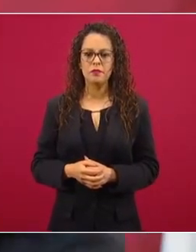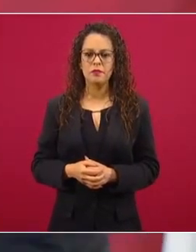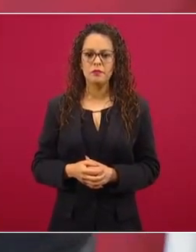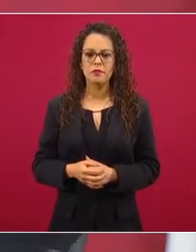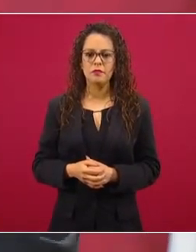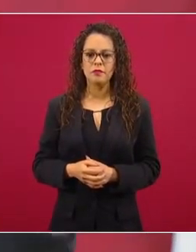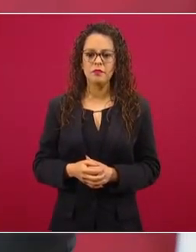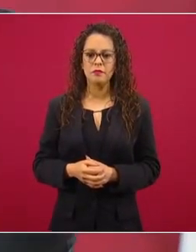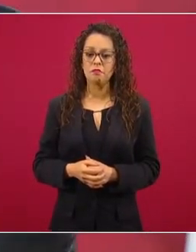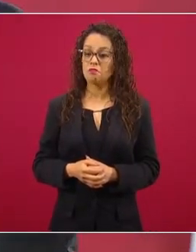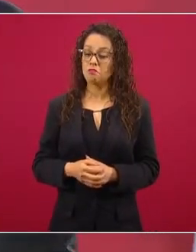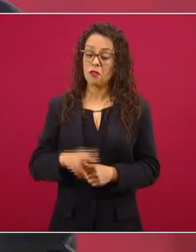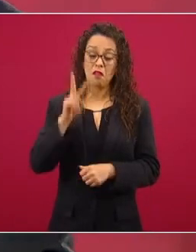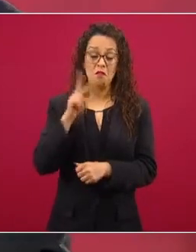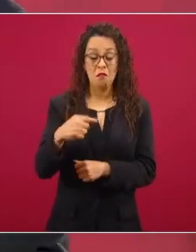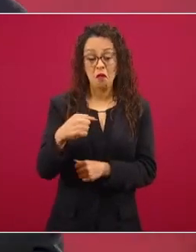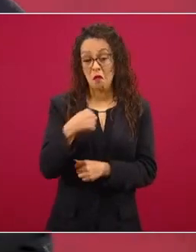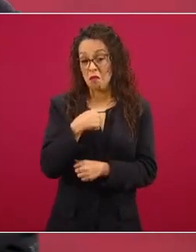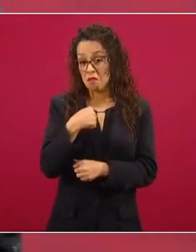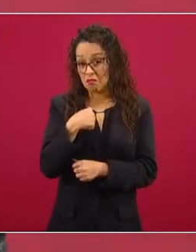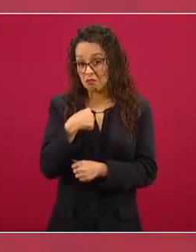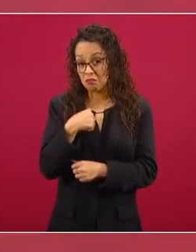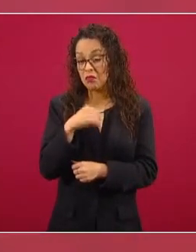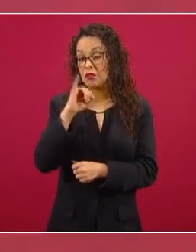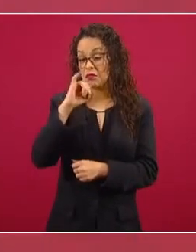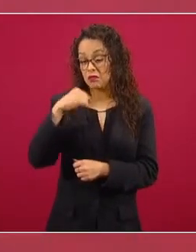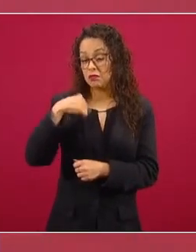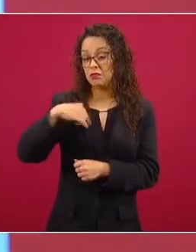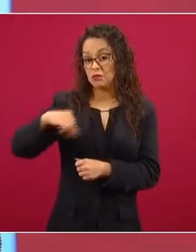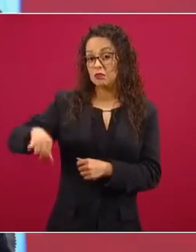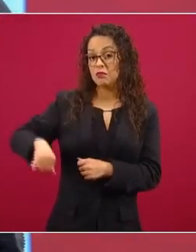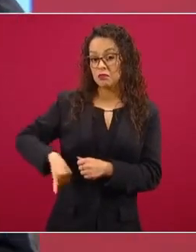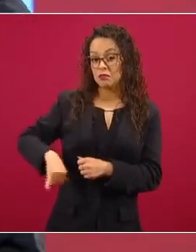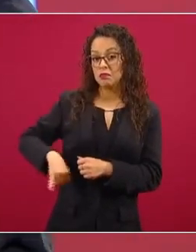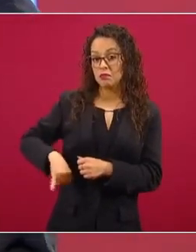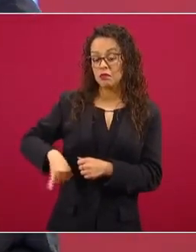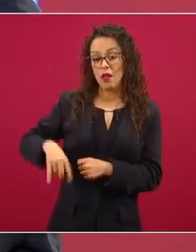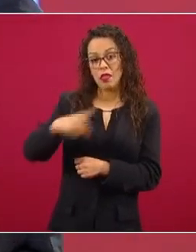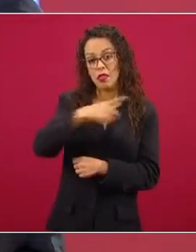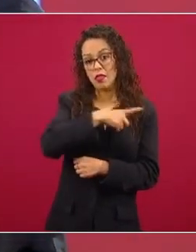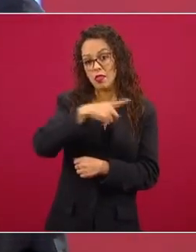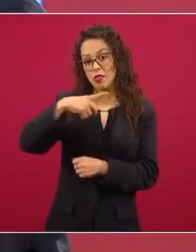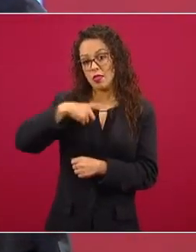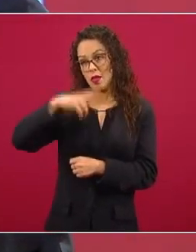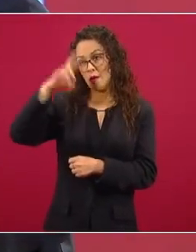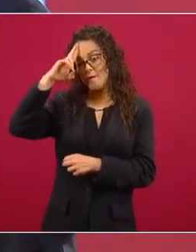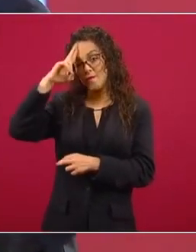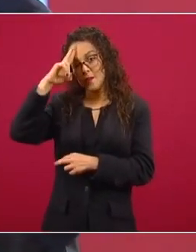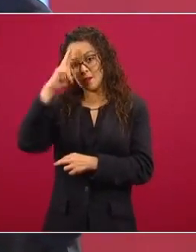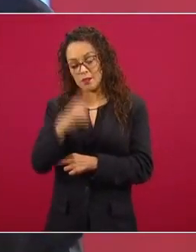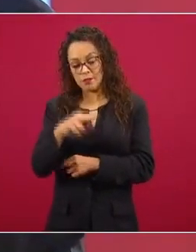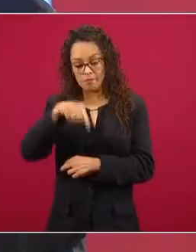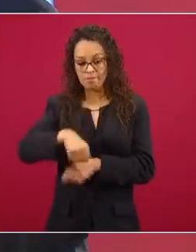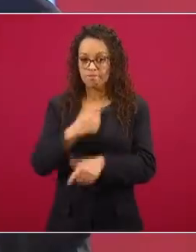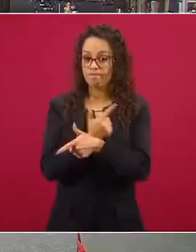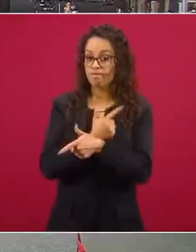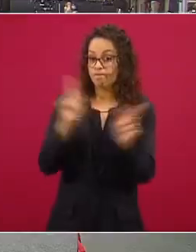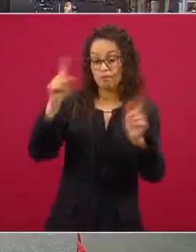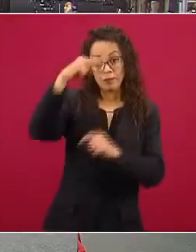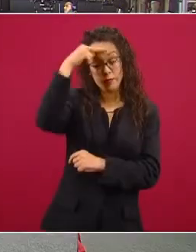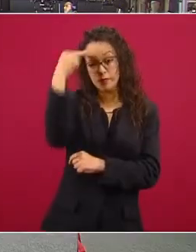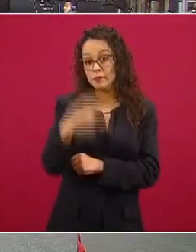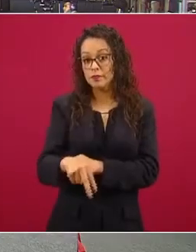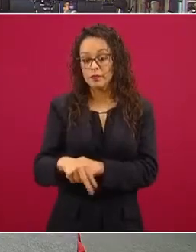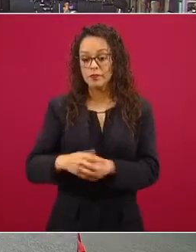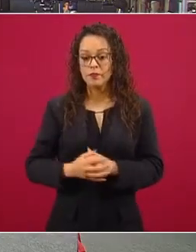A mí me importa mucho el que se respete la soberanía. ¿Ve el riesgo de que este tema sea